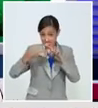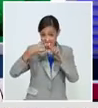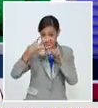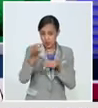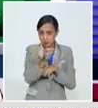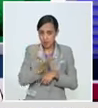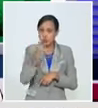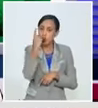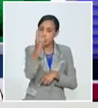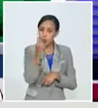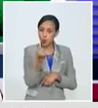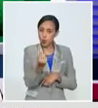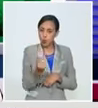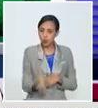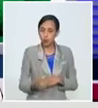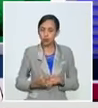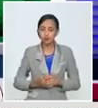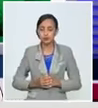uno.